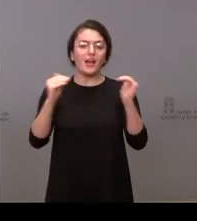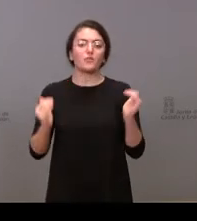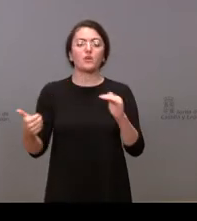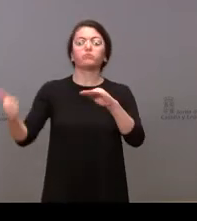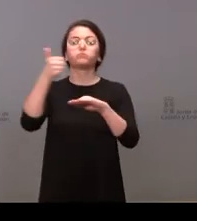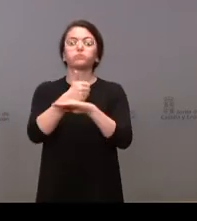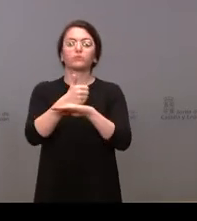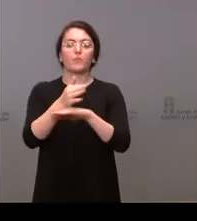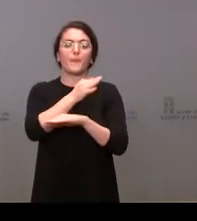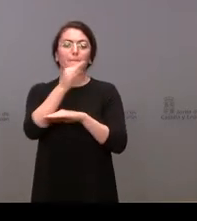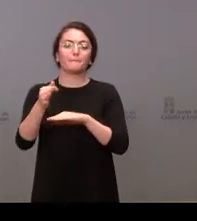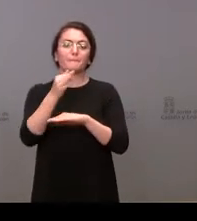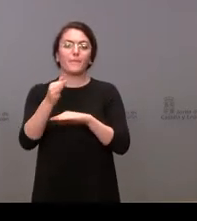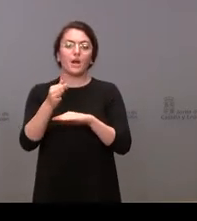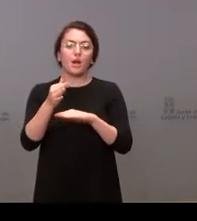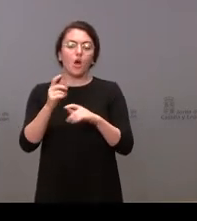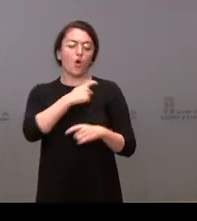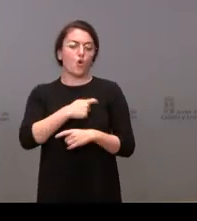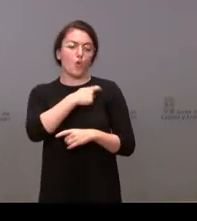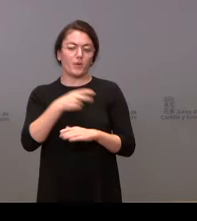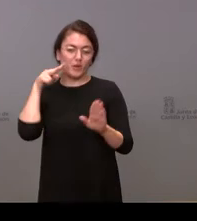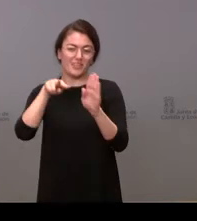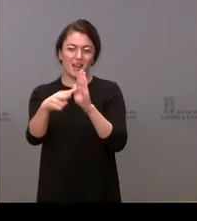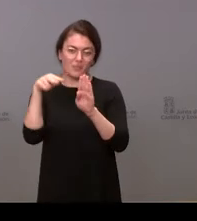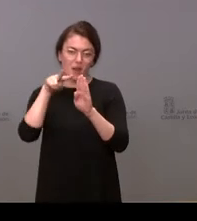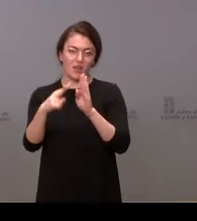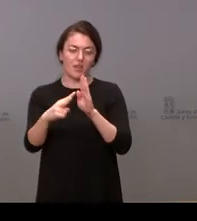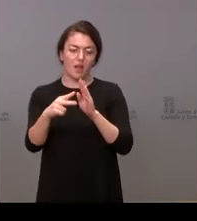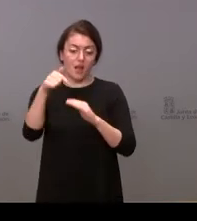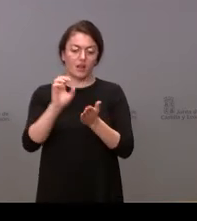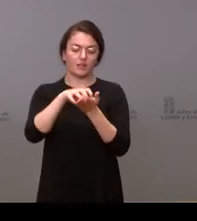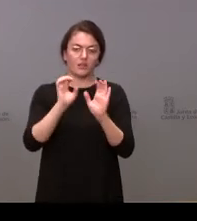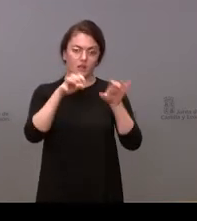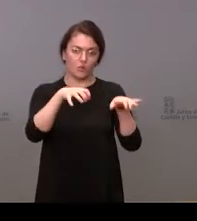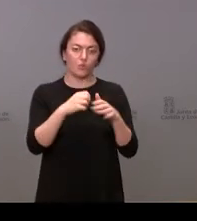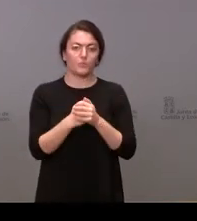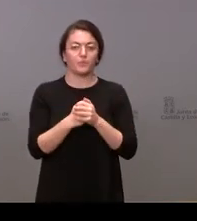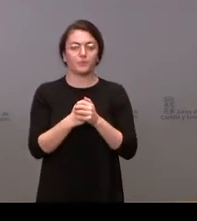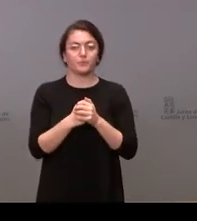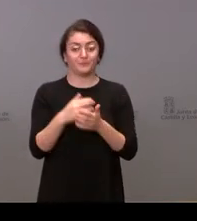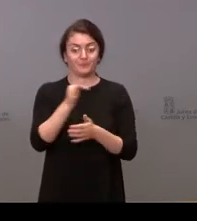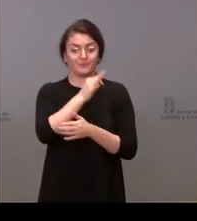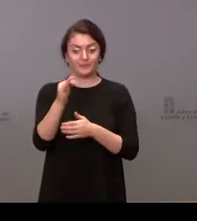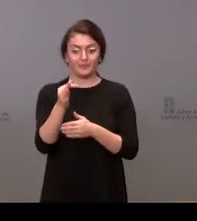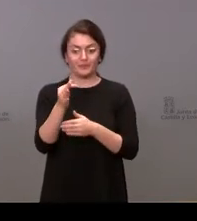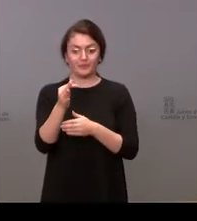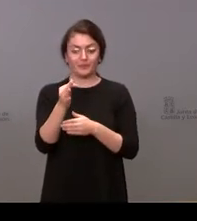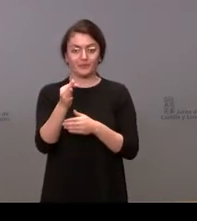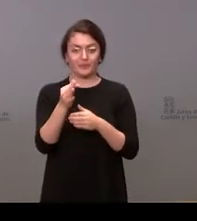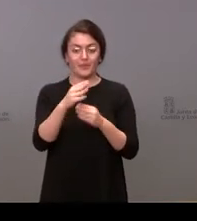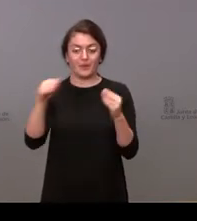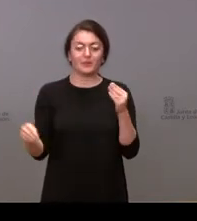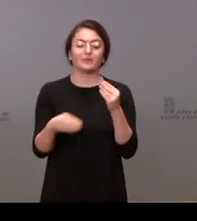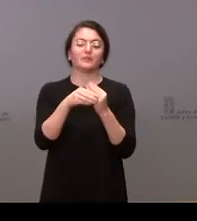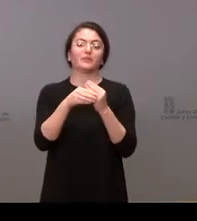los comisionados de transparencia, en concreto del comisionado de transparencia de Castilla y León. Además, incorporamos un trámite facultativo